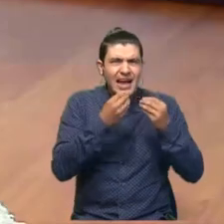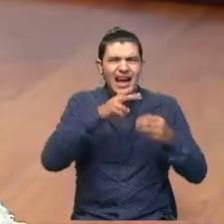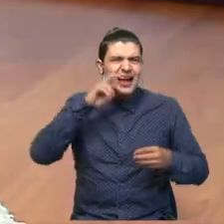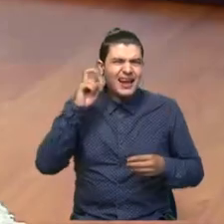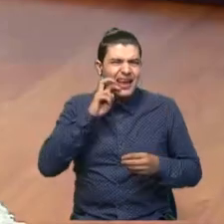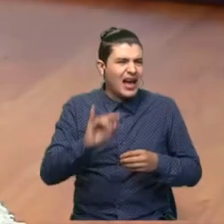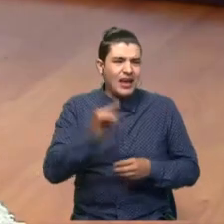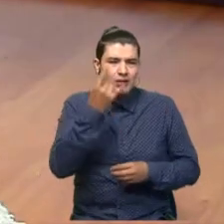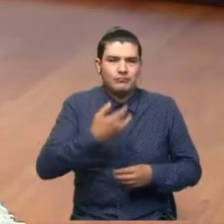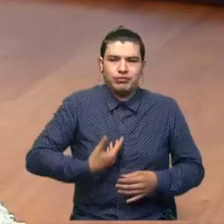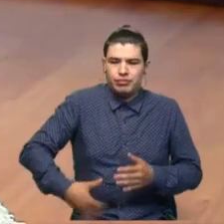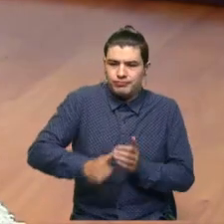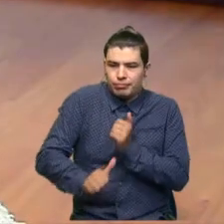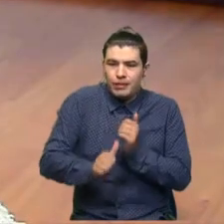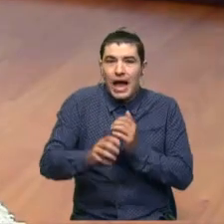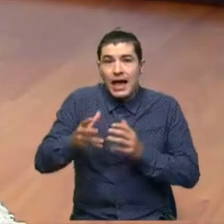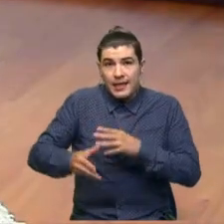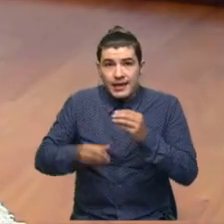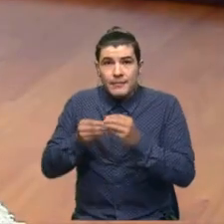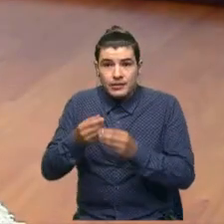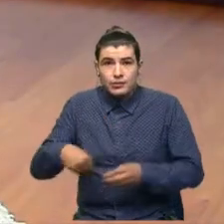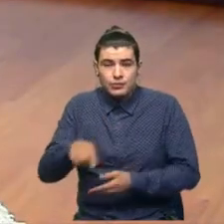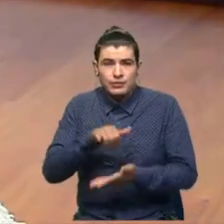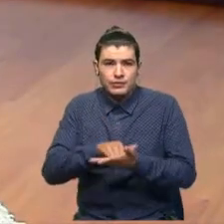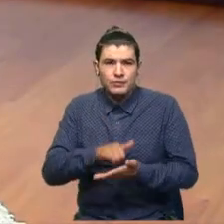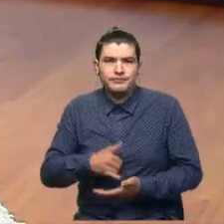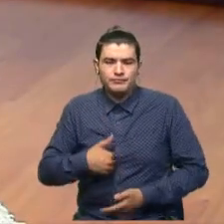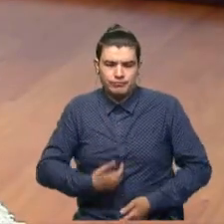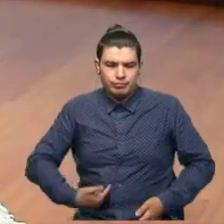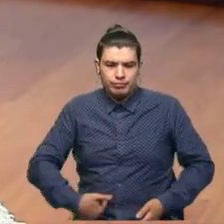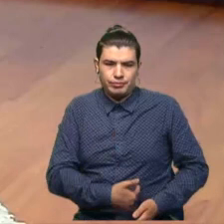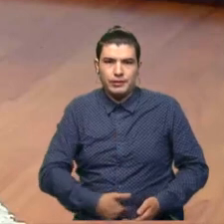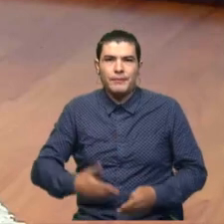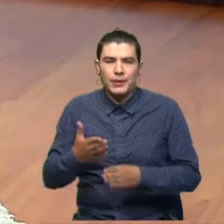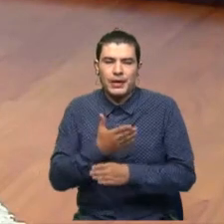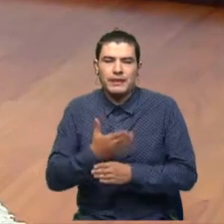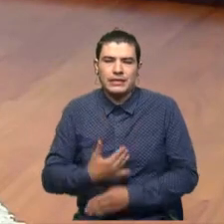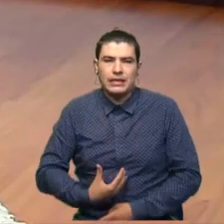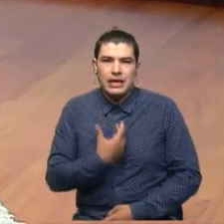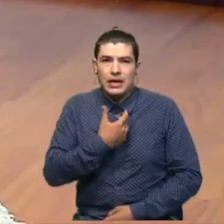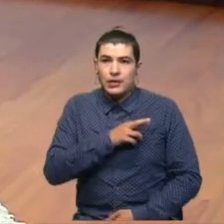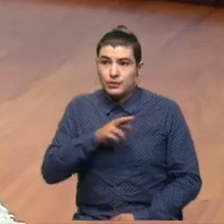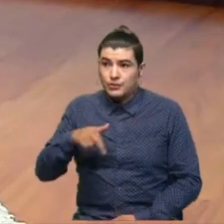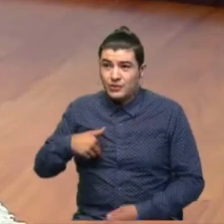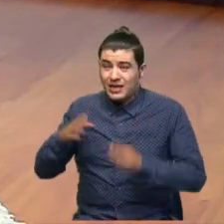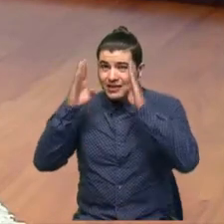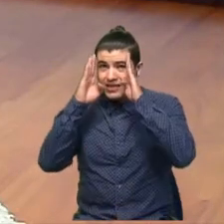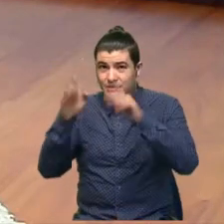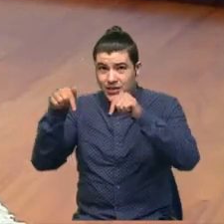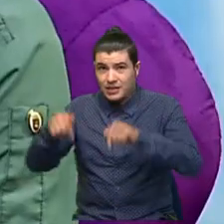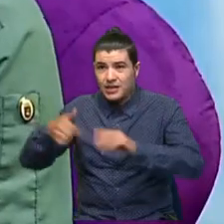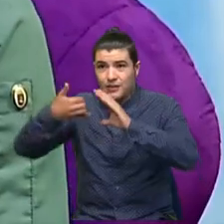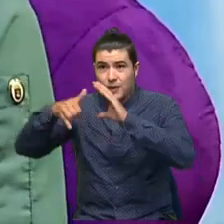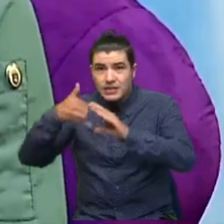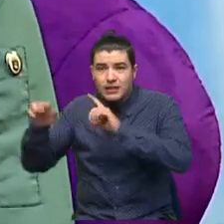reflujo gastrointestinal. Perfecto, doctor, muchísimas gracias. Bueno, televidente, recuerde que estaremos aquí atentos en la línea del WhatsApp y en